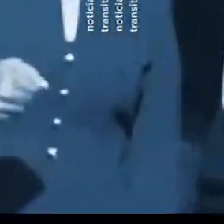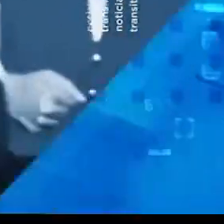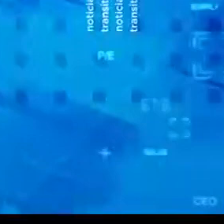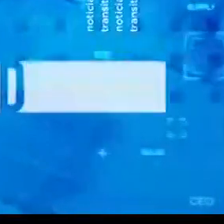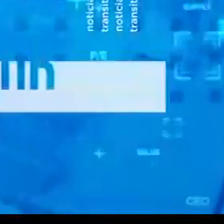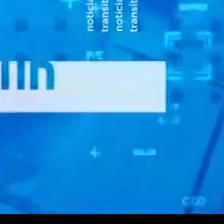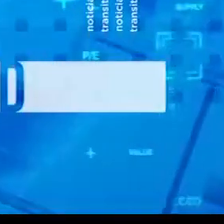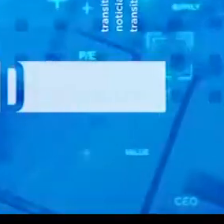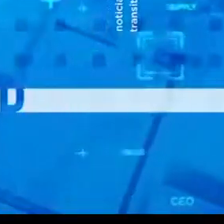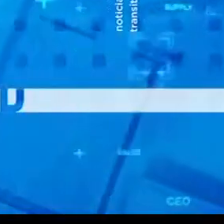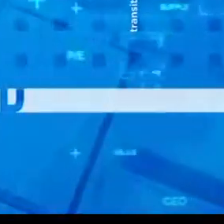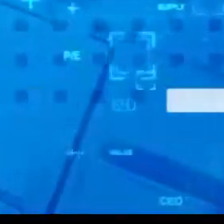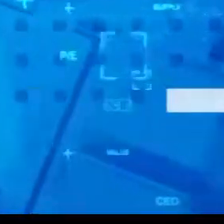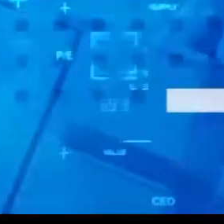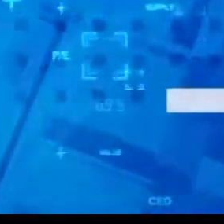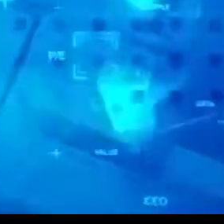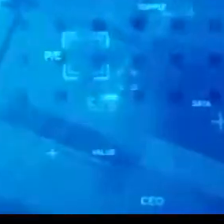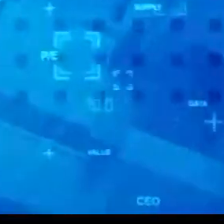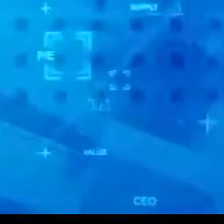¡Gracias!